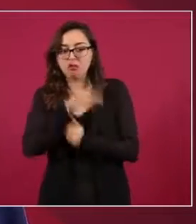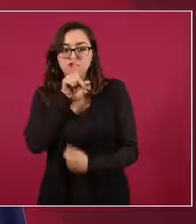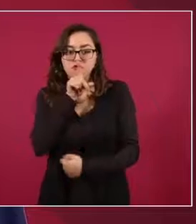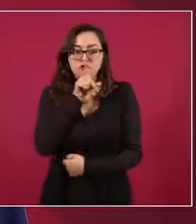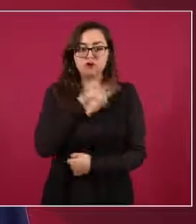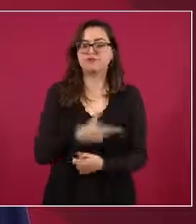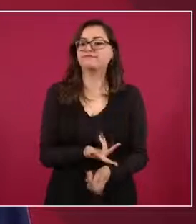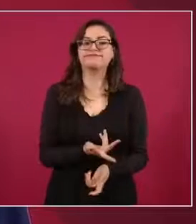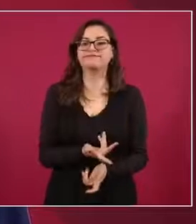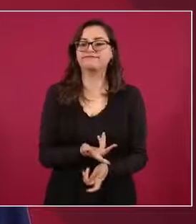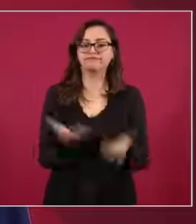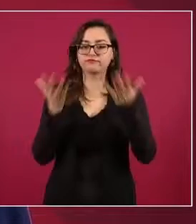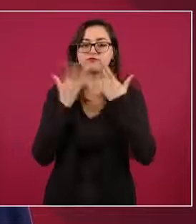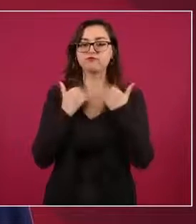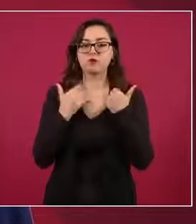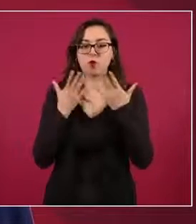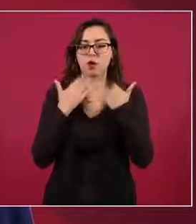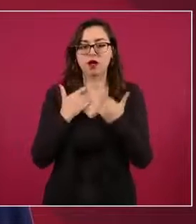No hay impunidad.